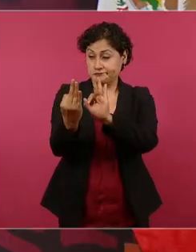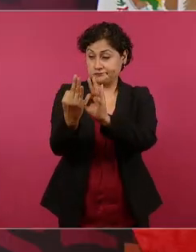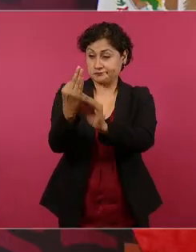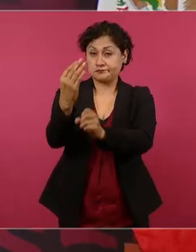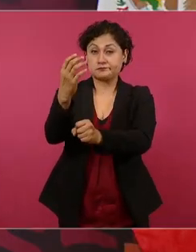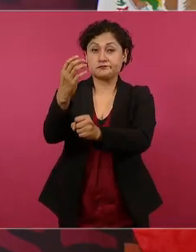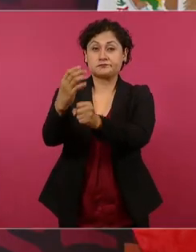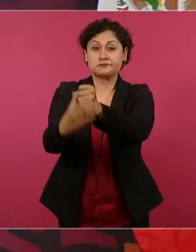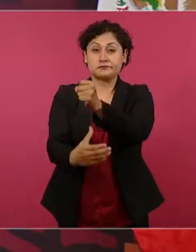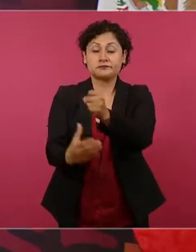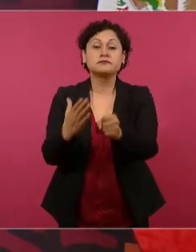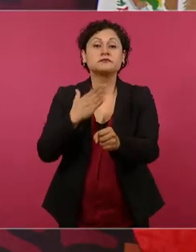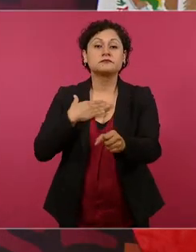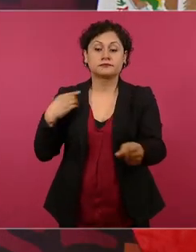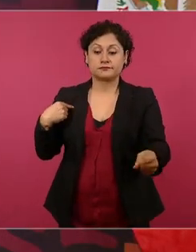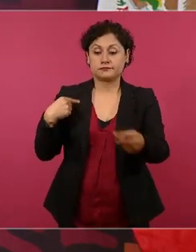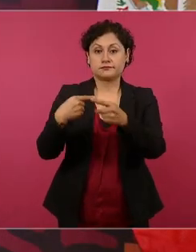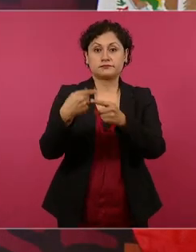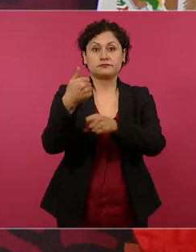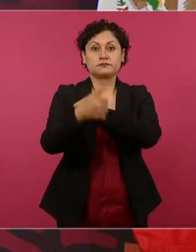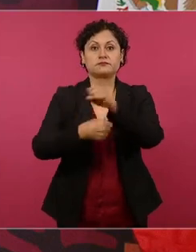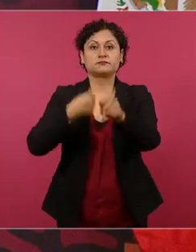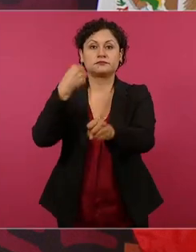mi ciclo.